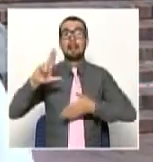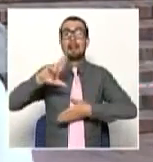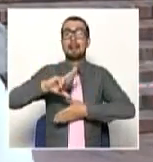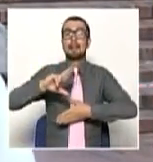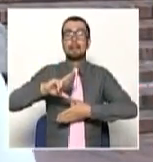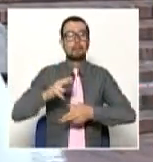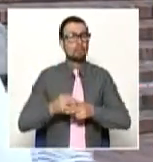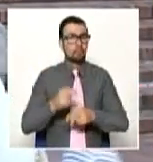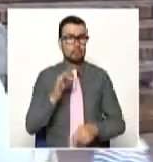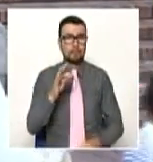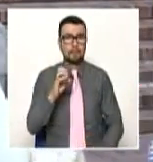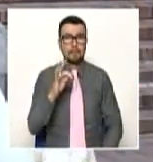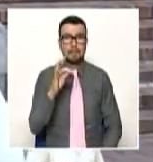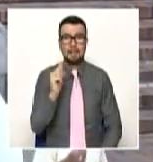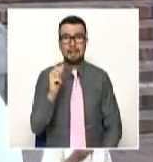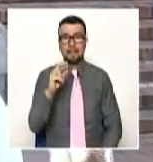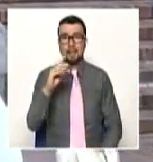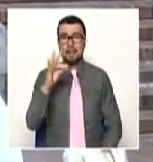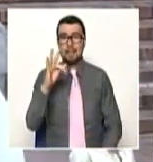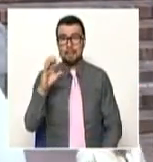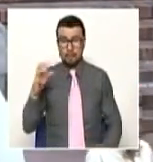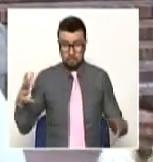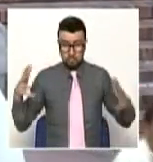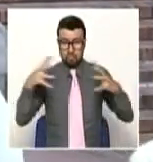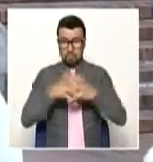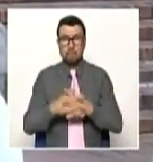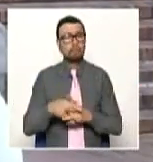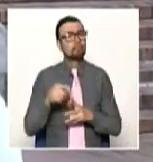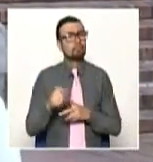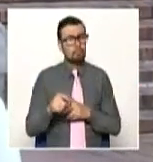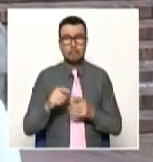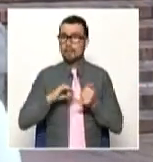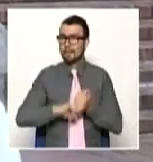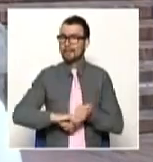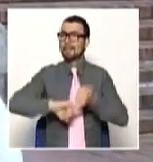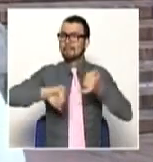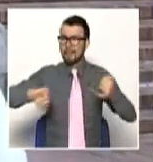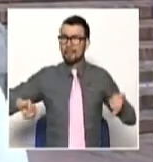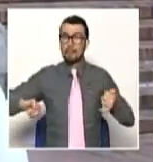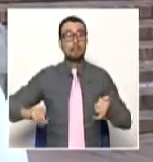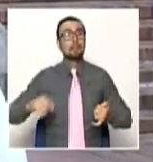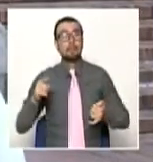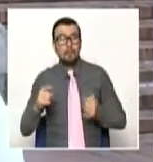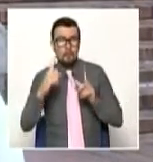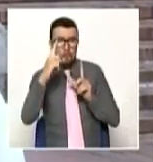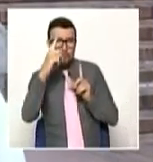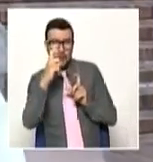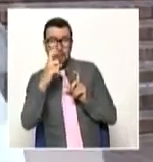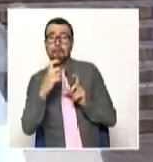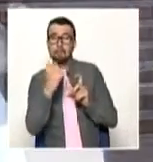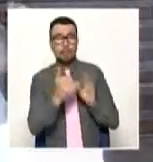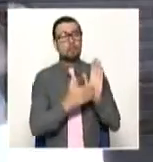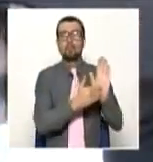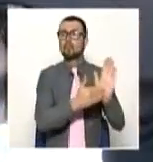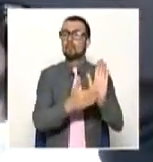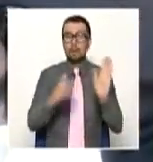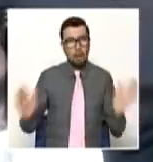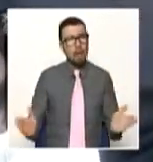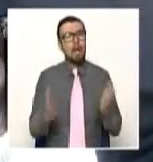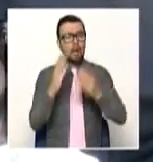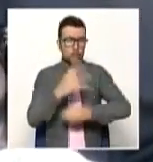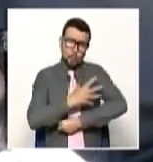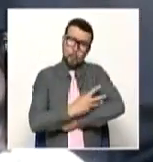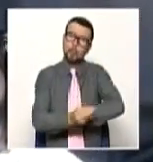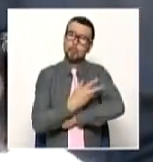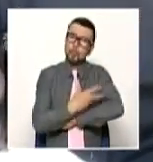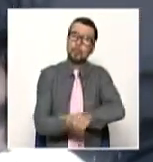llama Tetarte. Es un emprendimiento independiente donde a través de una fotografía promovemos la lactancia materna,